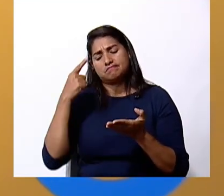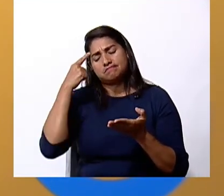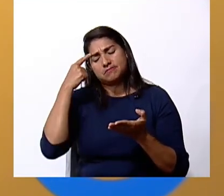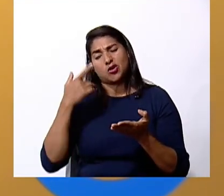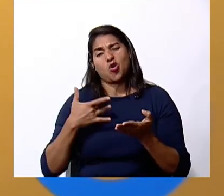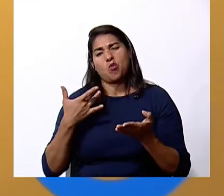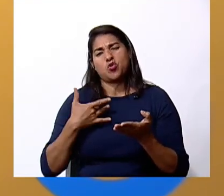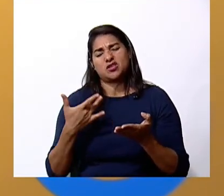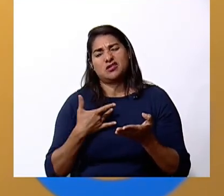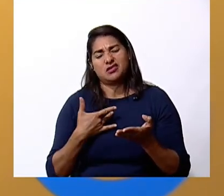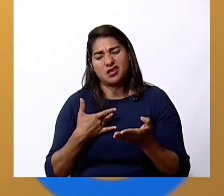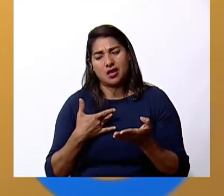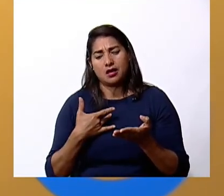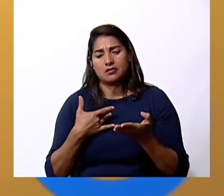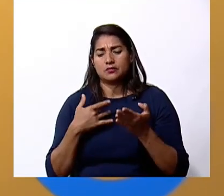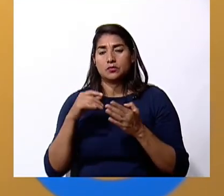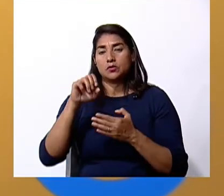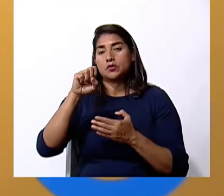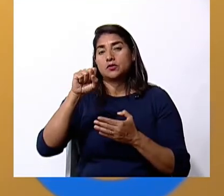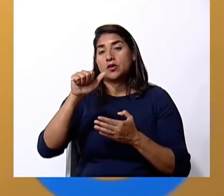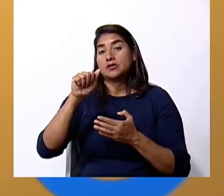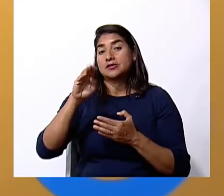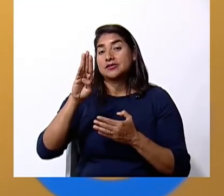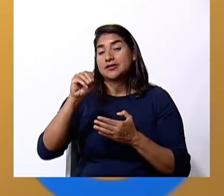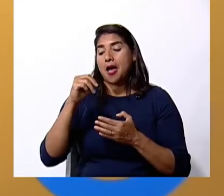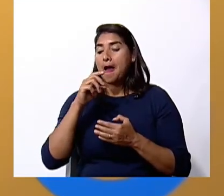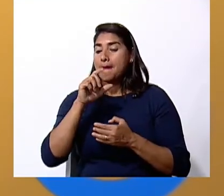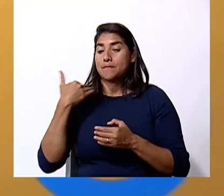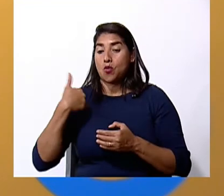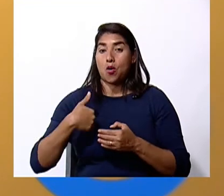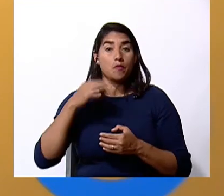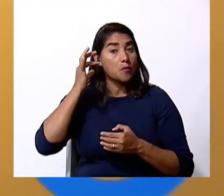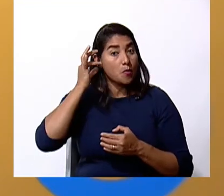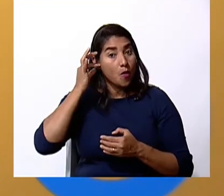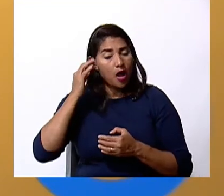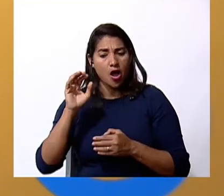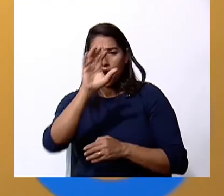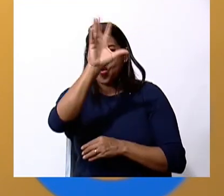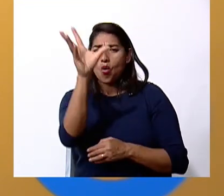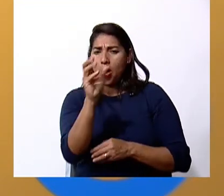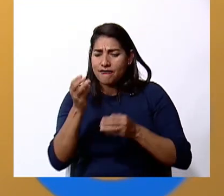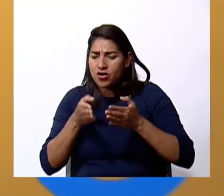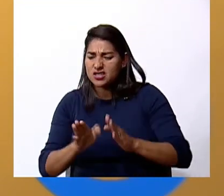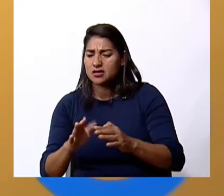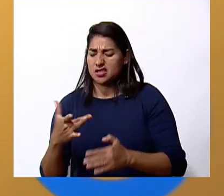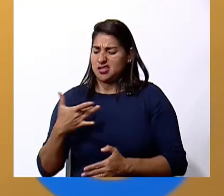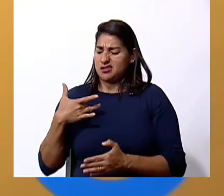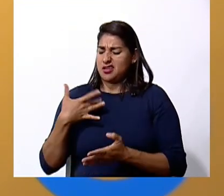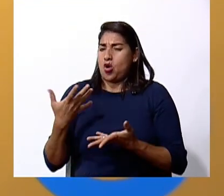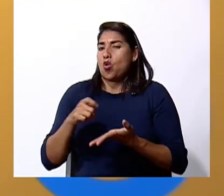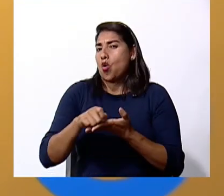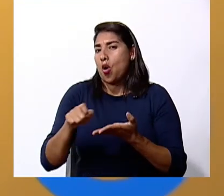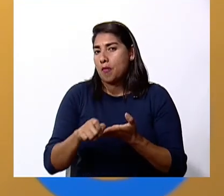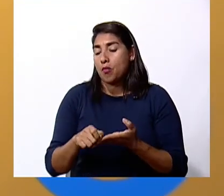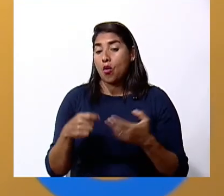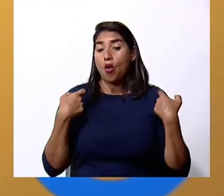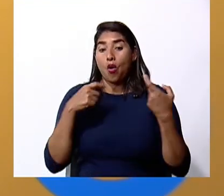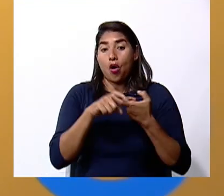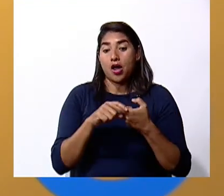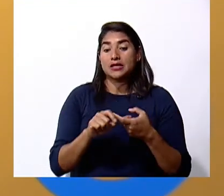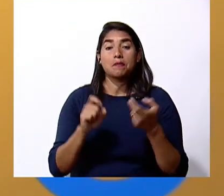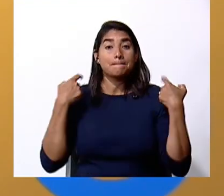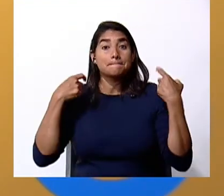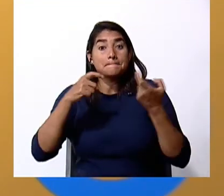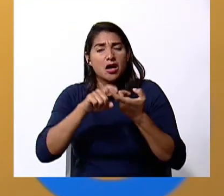sentía? ¿Qué pensaban los zambos, por ejemplo? ¿Cómo se sentían los afrodescendientes? Inclusive los criollos.